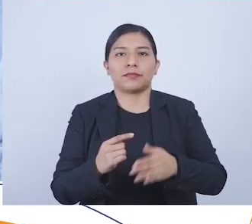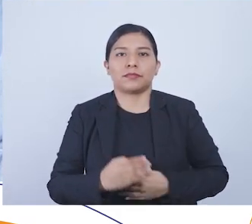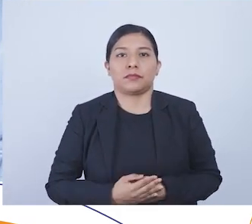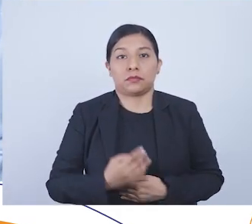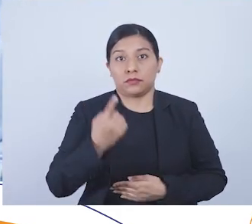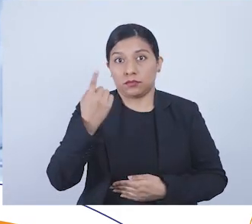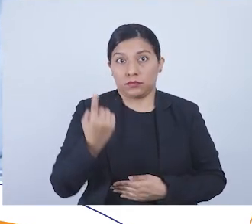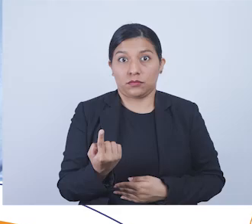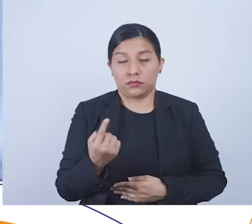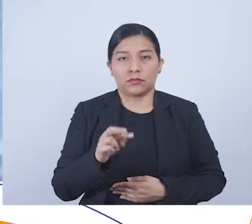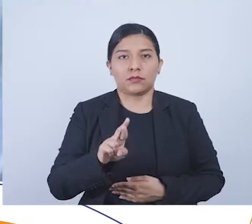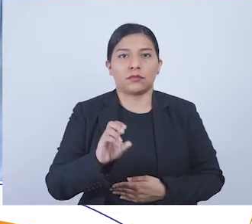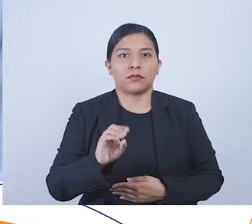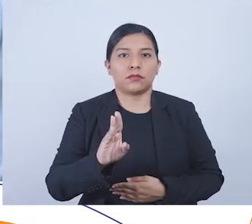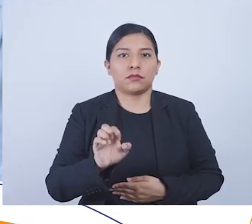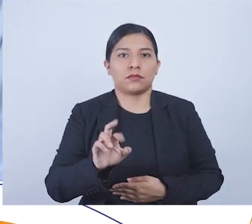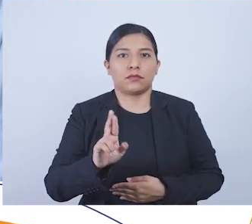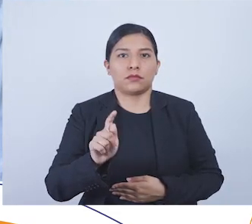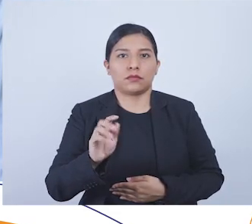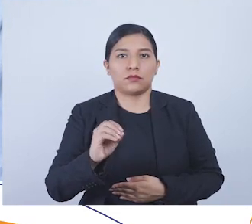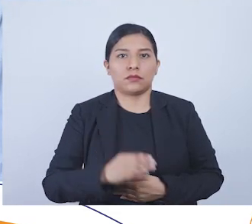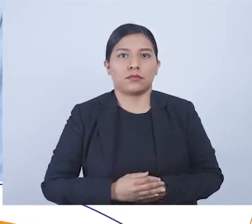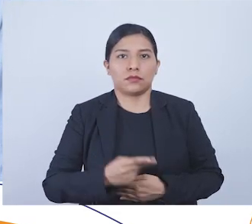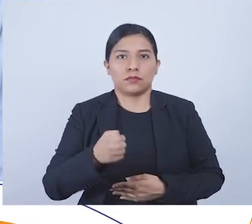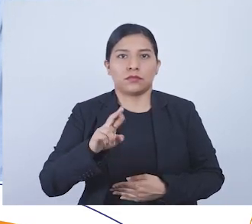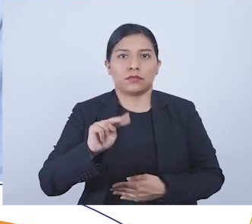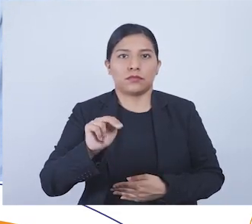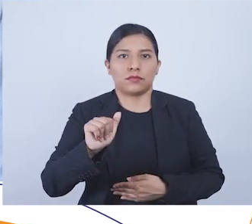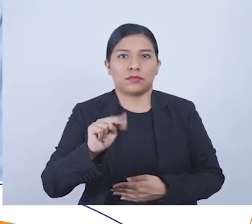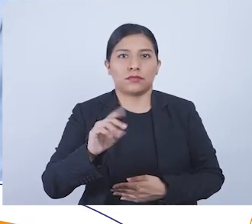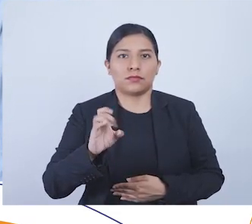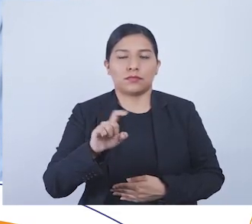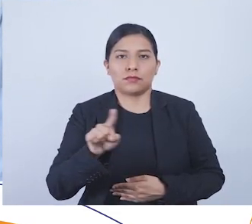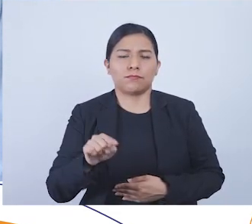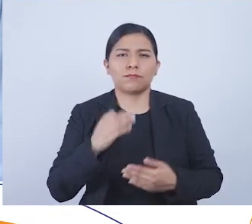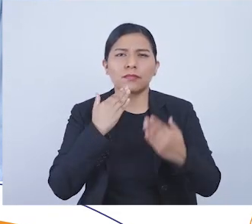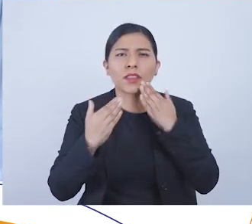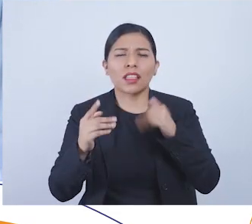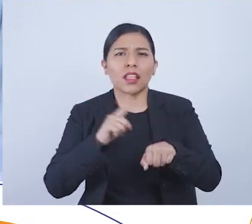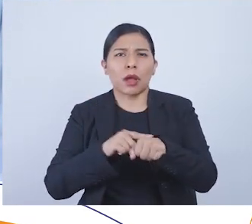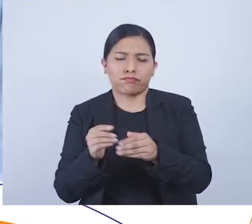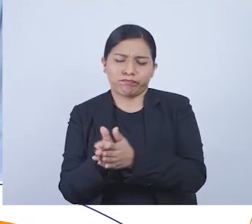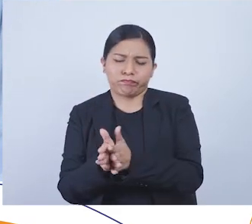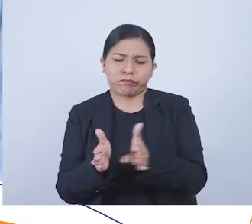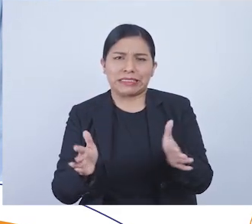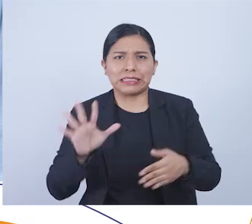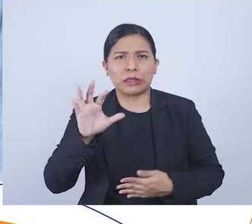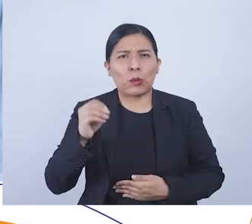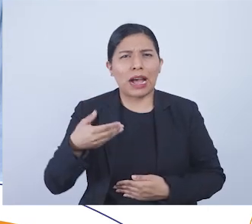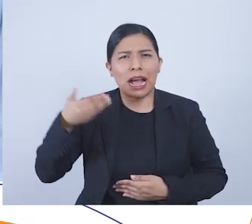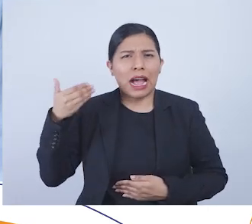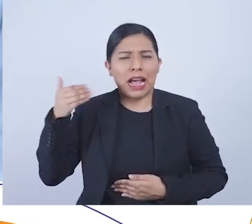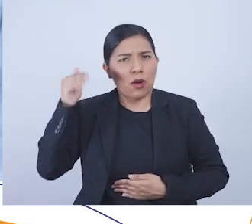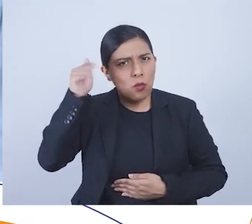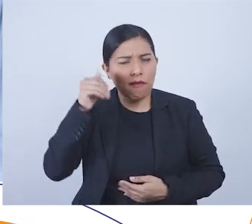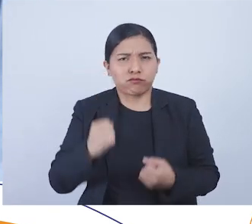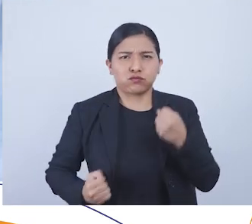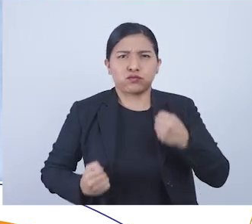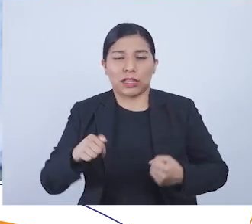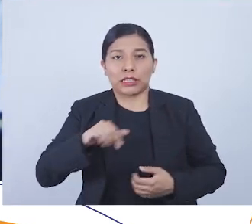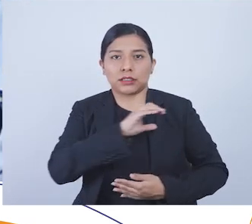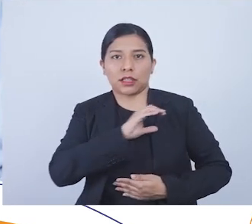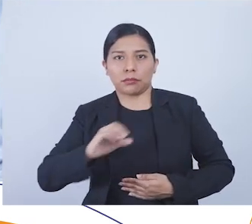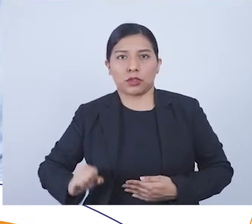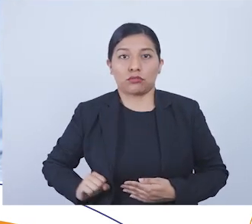del licenciado Roberto Hernández, que nos hará una línea del tiempo a través de los 50 años de educación física en El Salvador. Con ustedes,